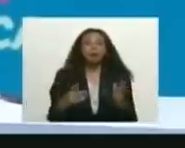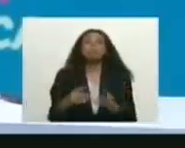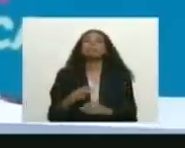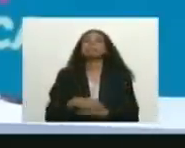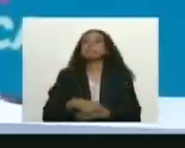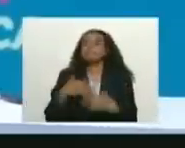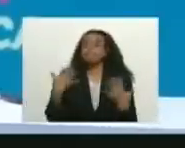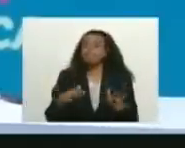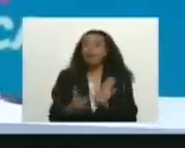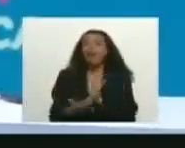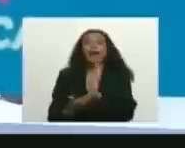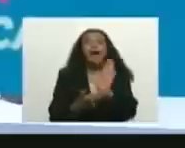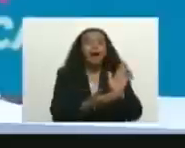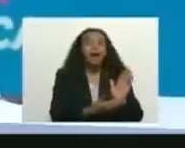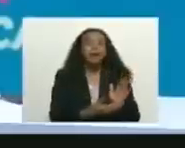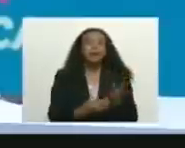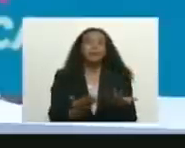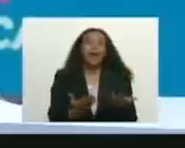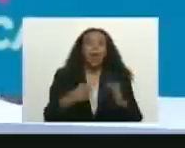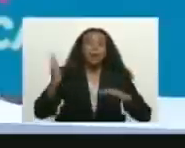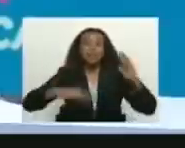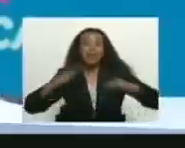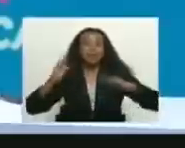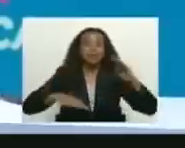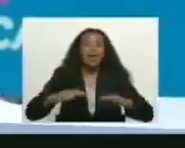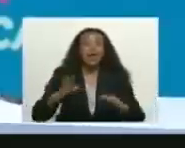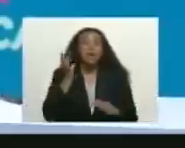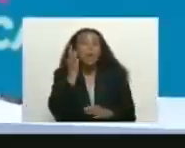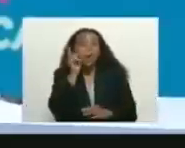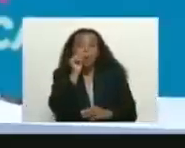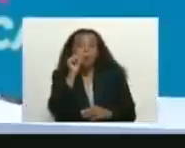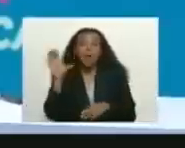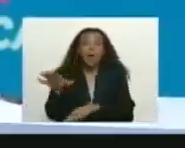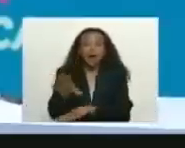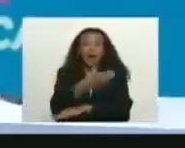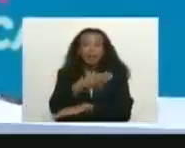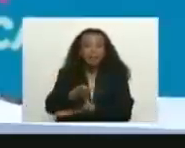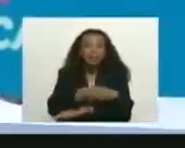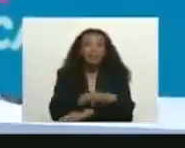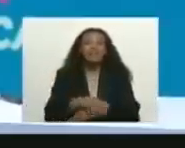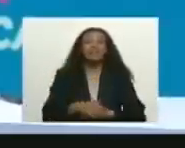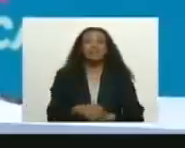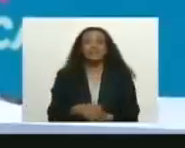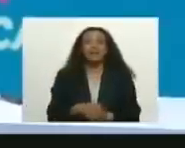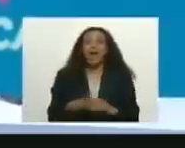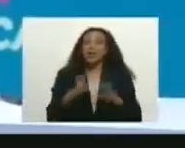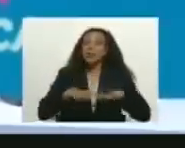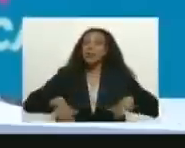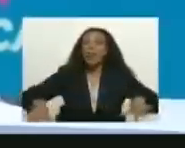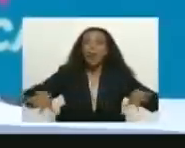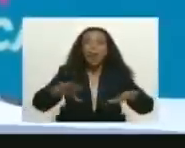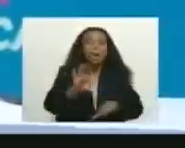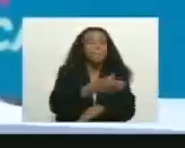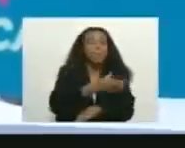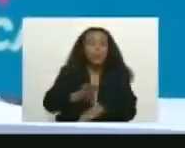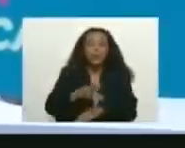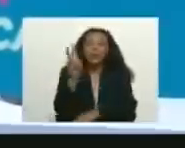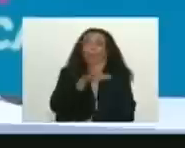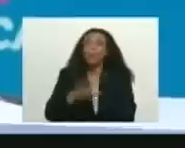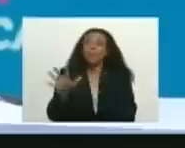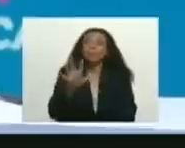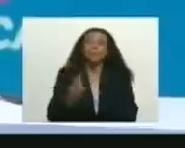tremendo regalo a los salseros, a las salseras y en general al pueblo musical de